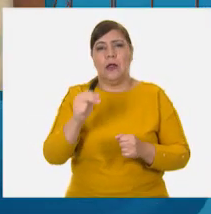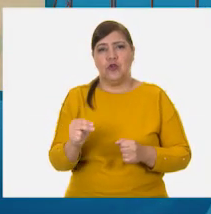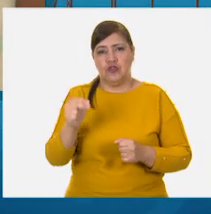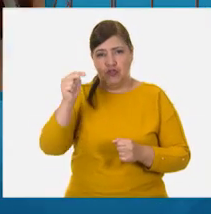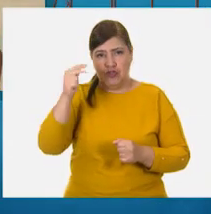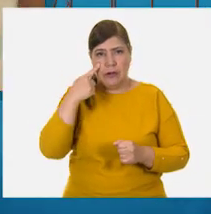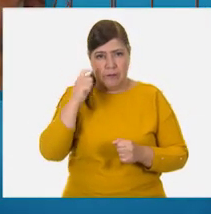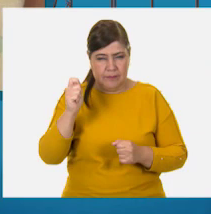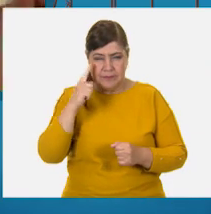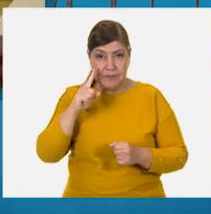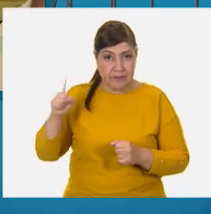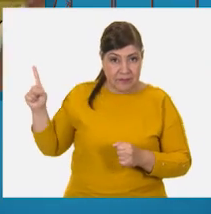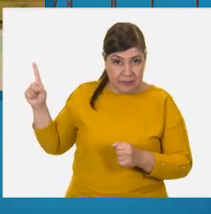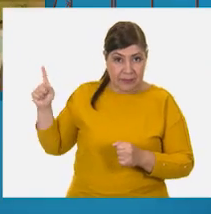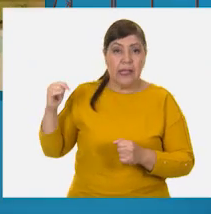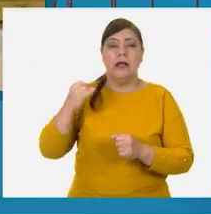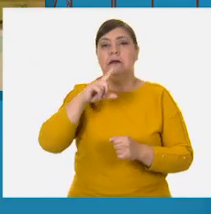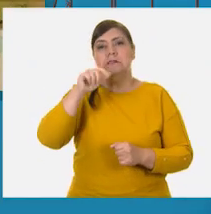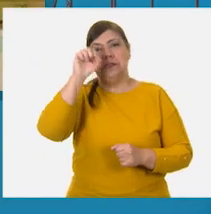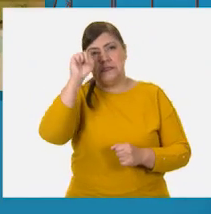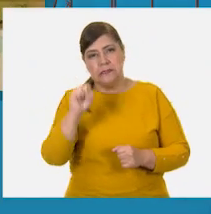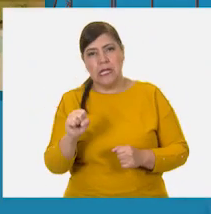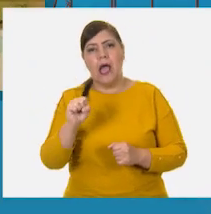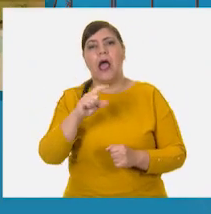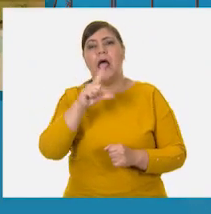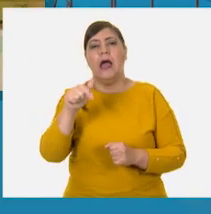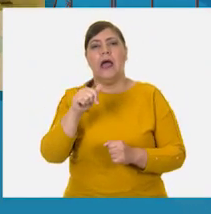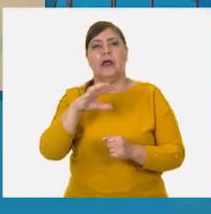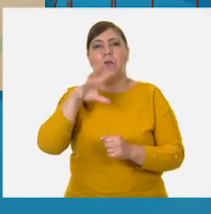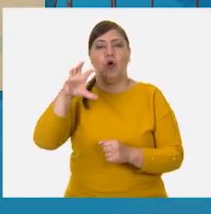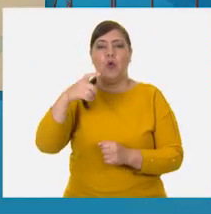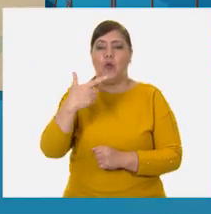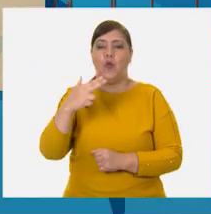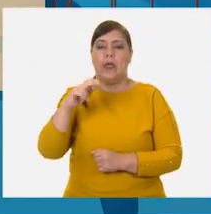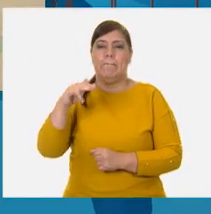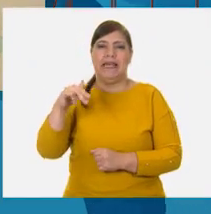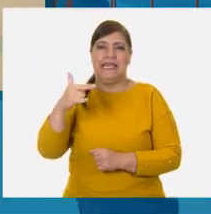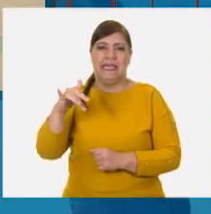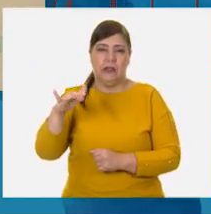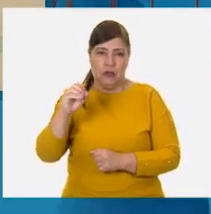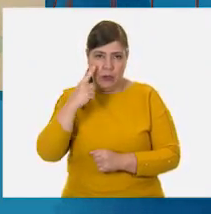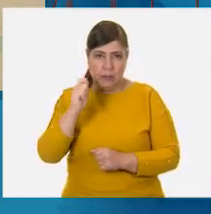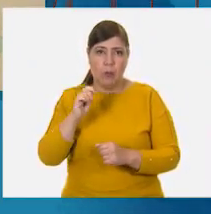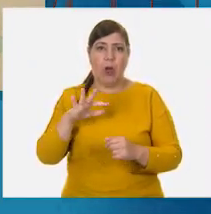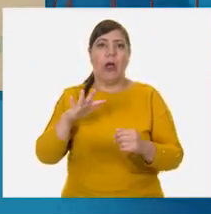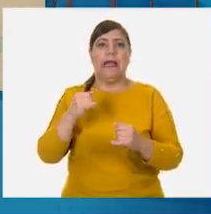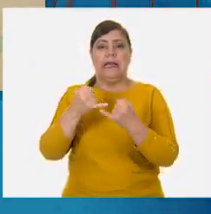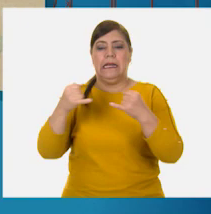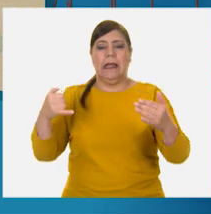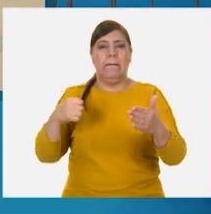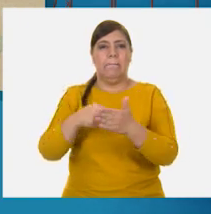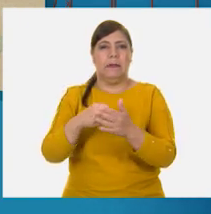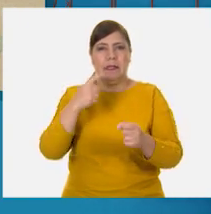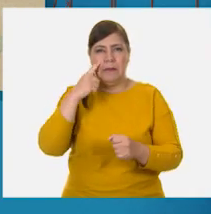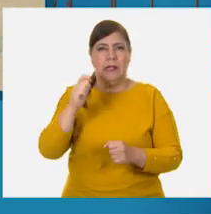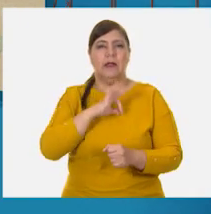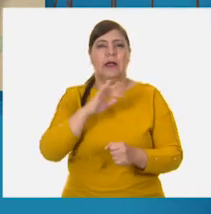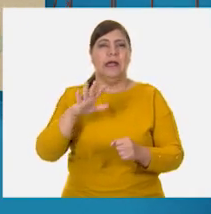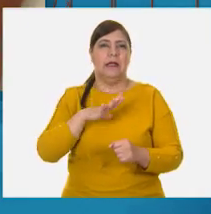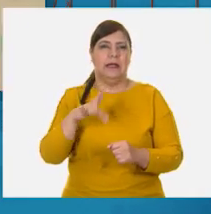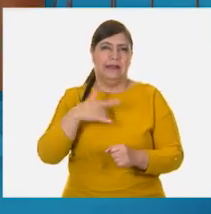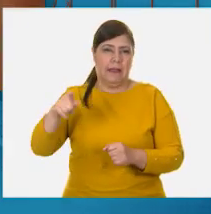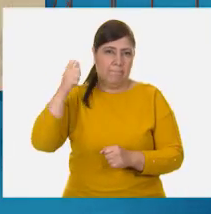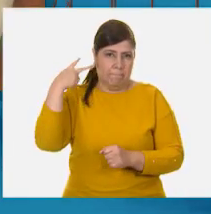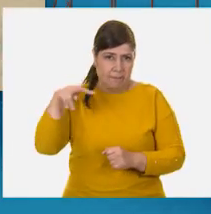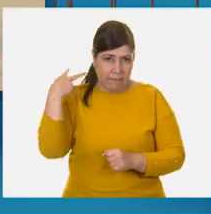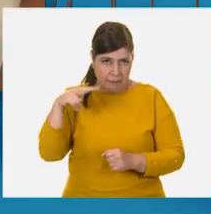el Barlovento y por el sur hasta la región de Huimanguillo, es decir, hasta el límite de la antigua Intendencia de Veracruz, comprendiendo